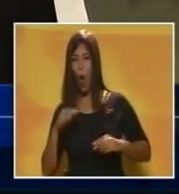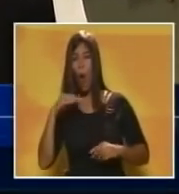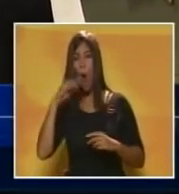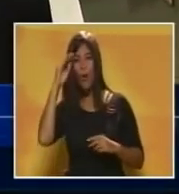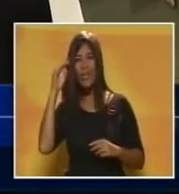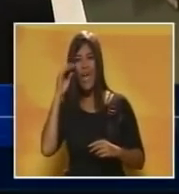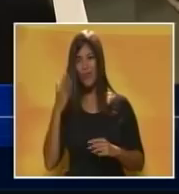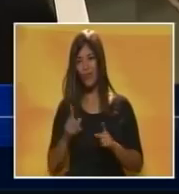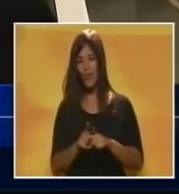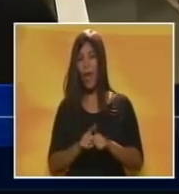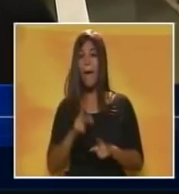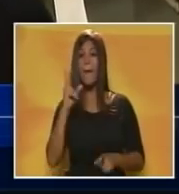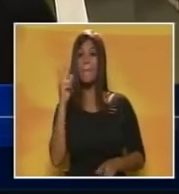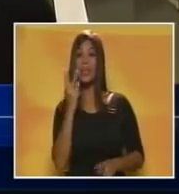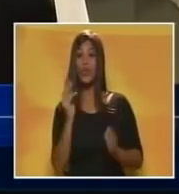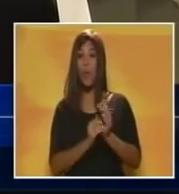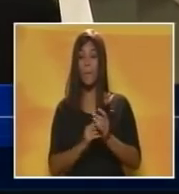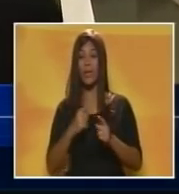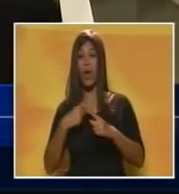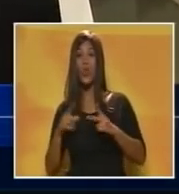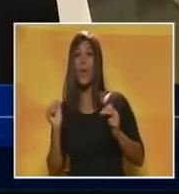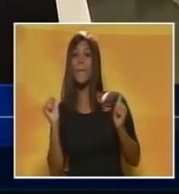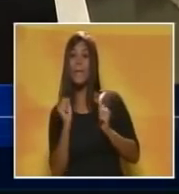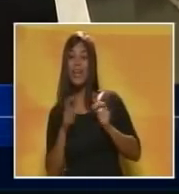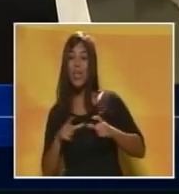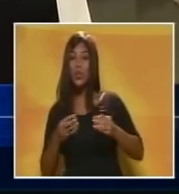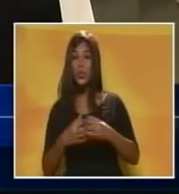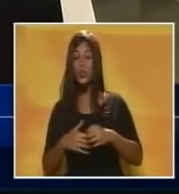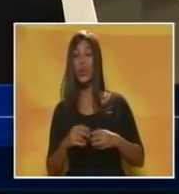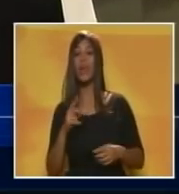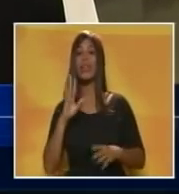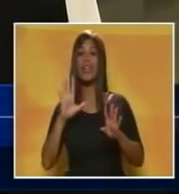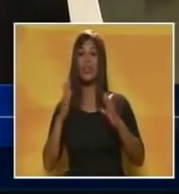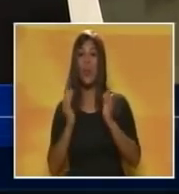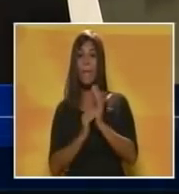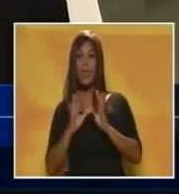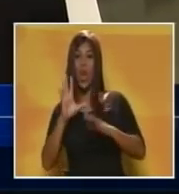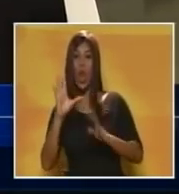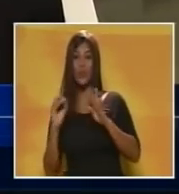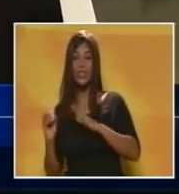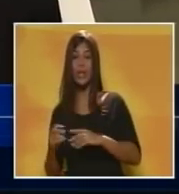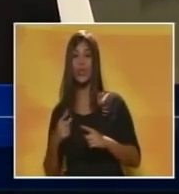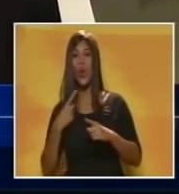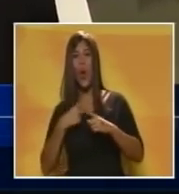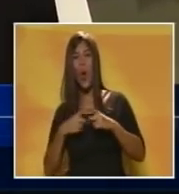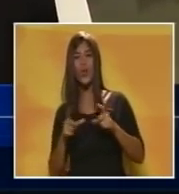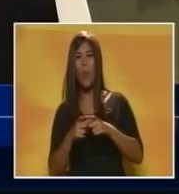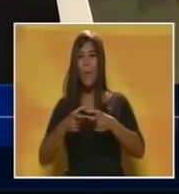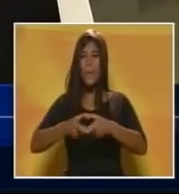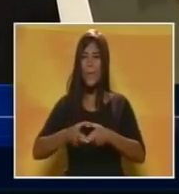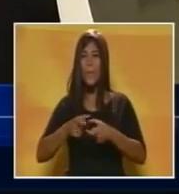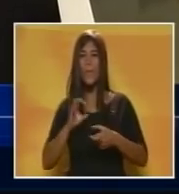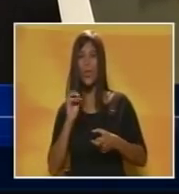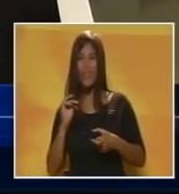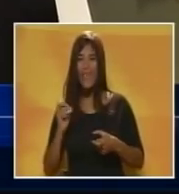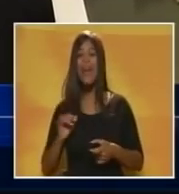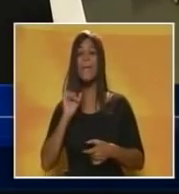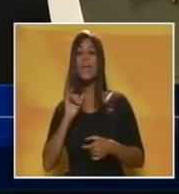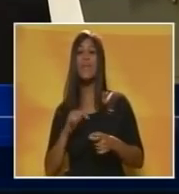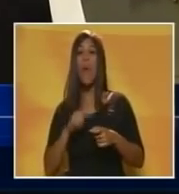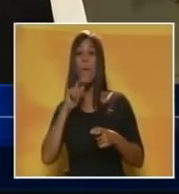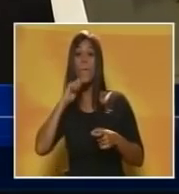22.000 bolívares. El merideño, 19.900. La boloña cuesta 15.000 bolívares, la boloña de